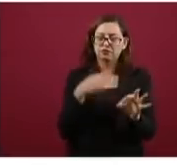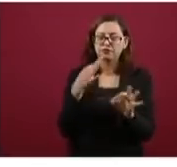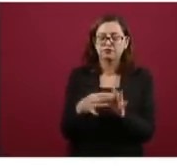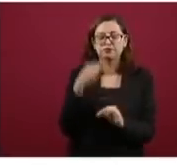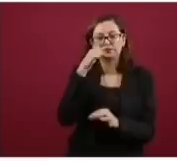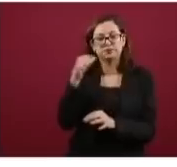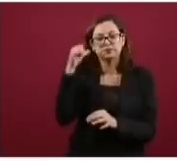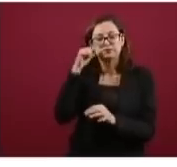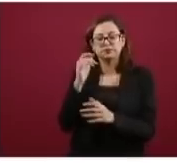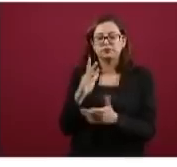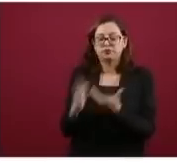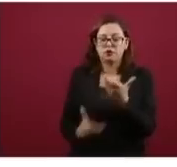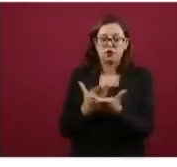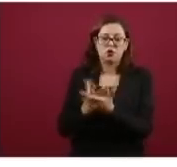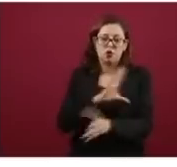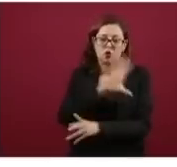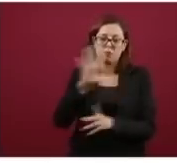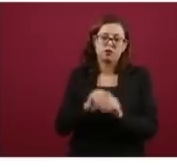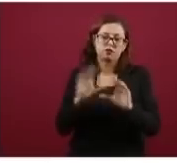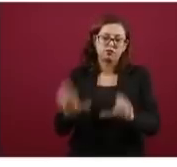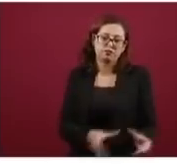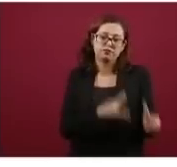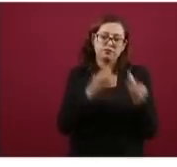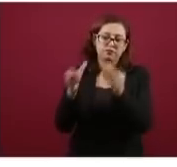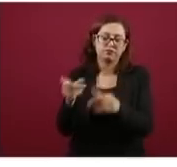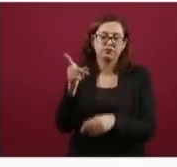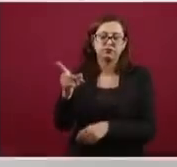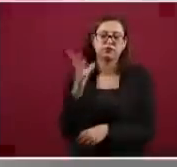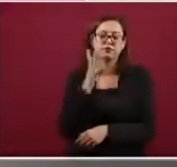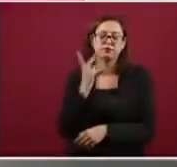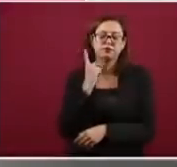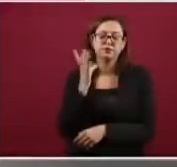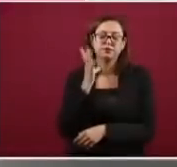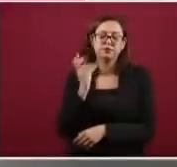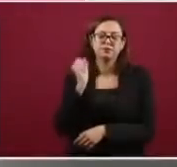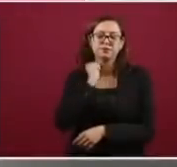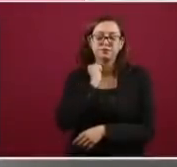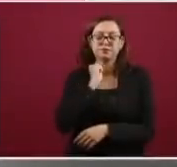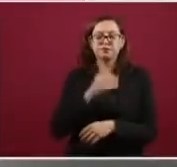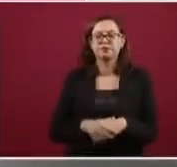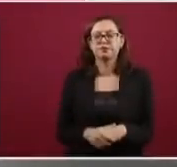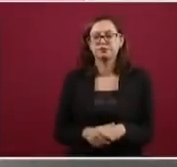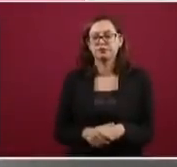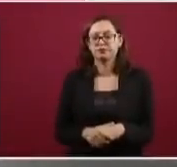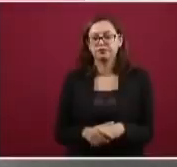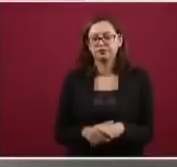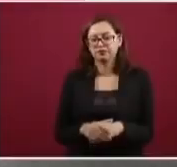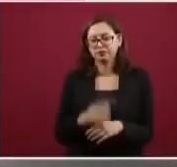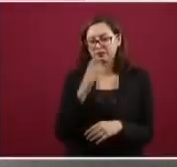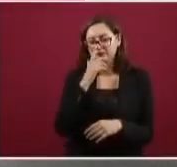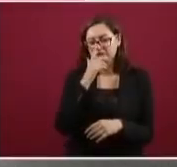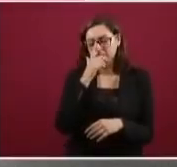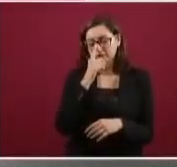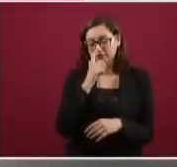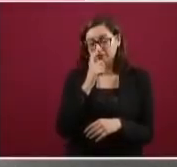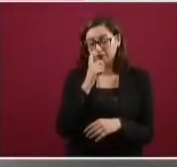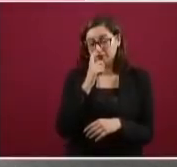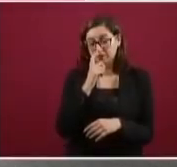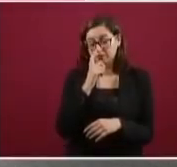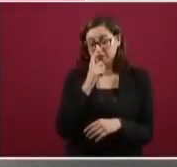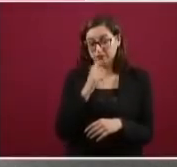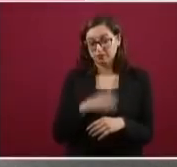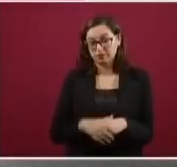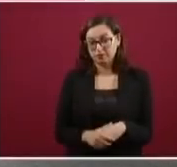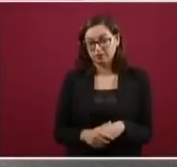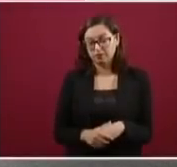el día de ayer a los al congreso cómo se construye el paquete económico y esto es